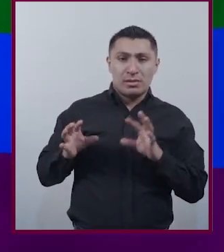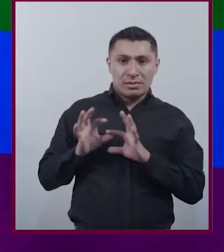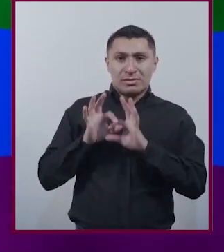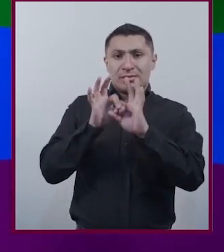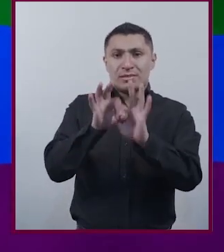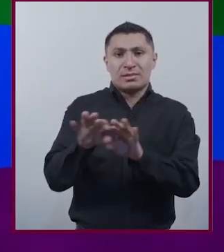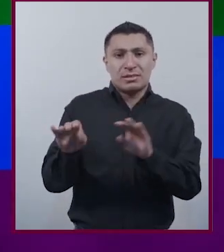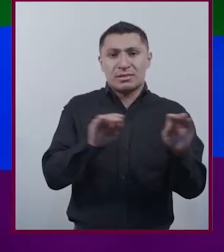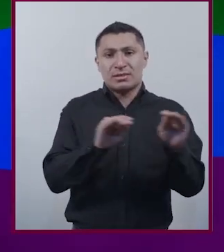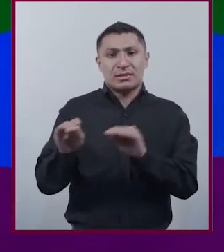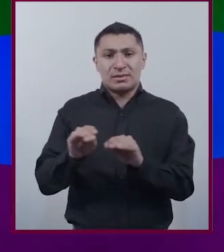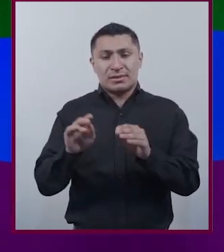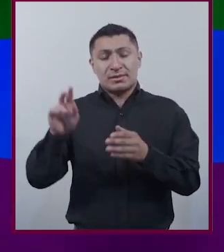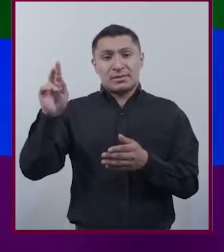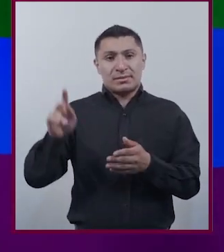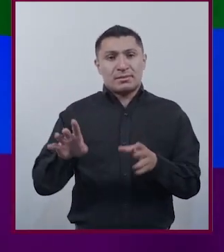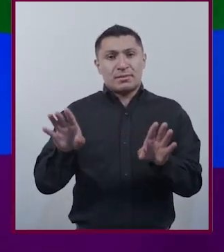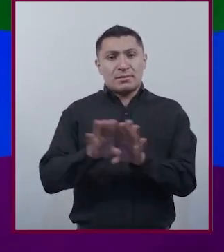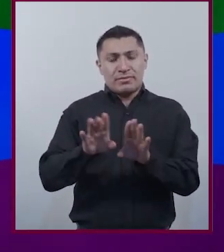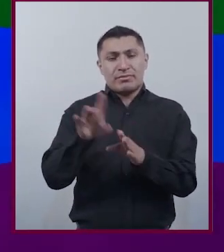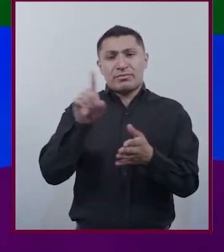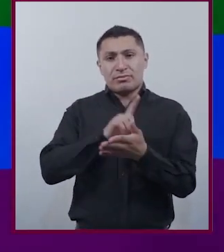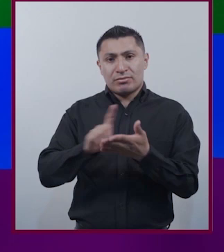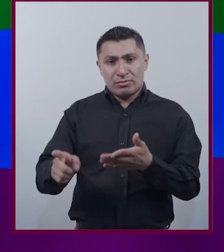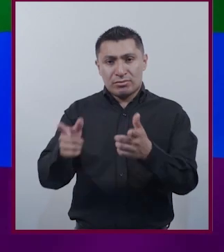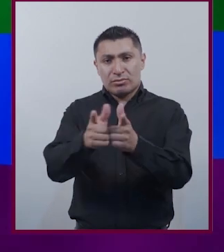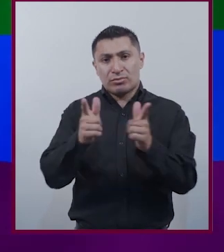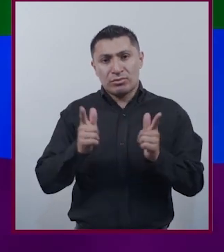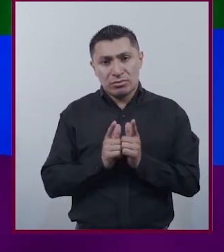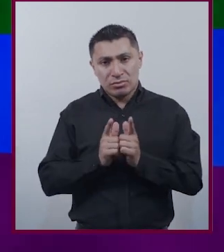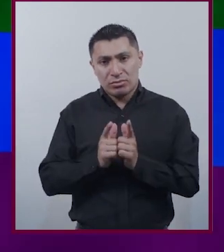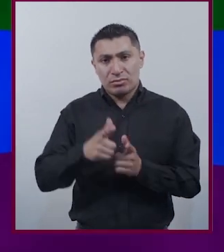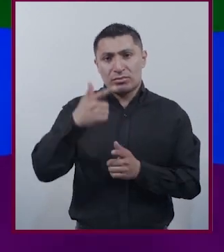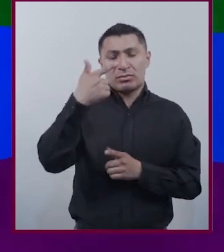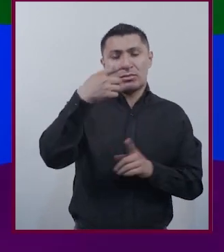Con los movimientos De reivindicación De derechos De los grupos